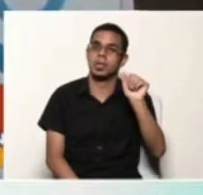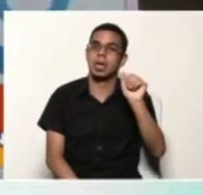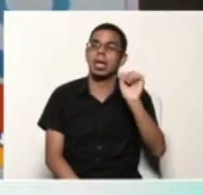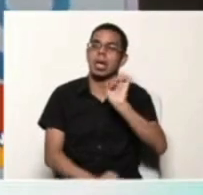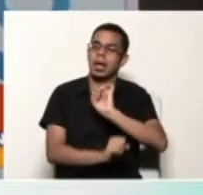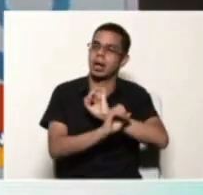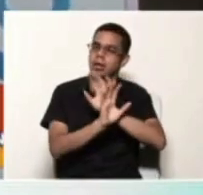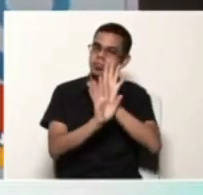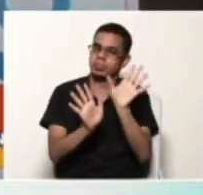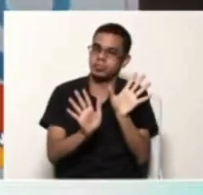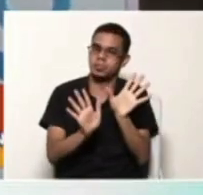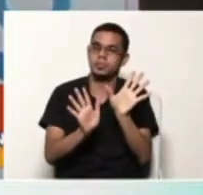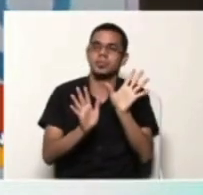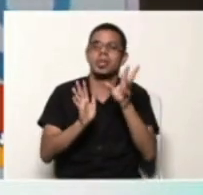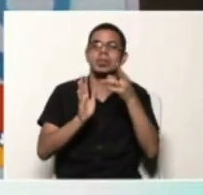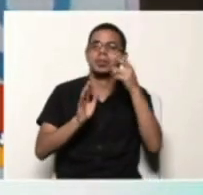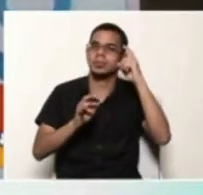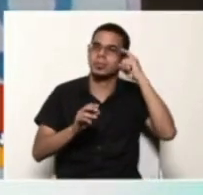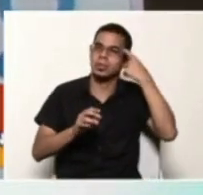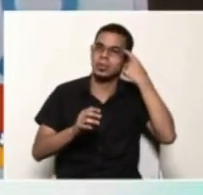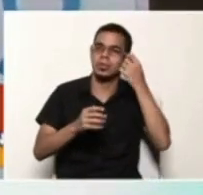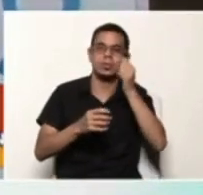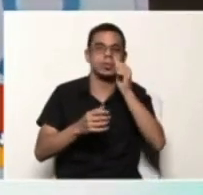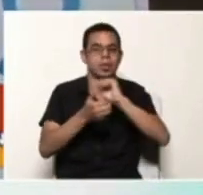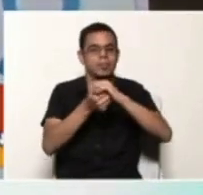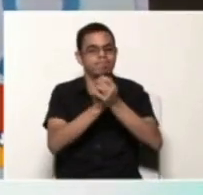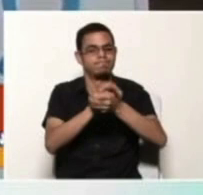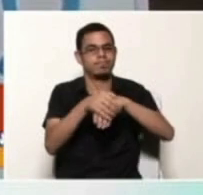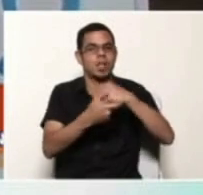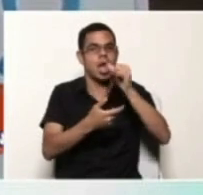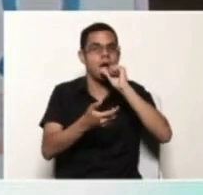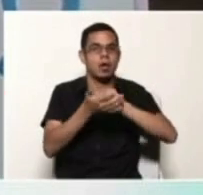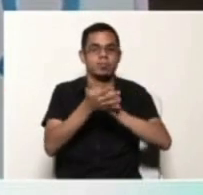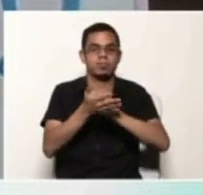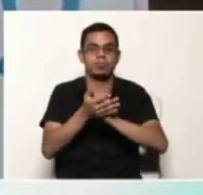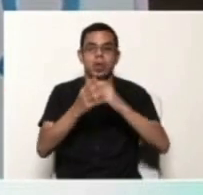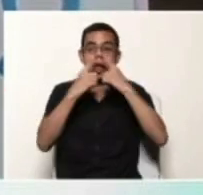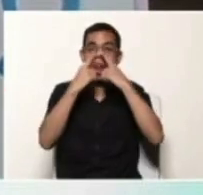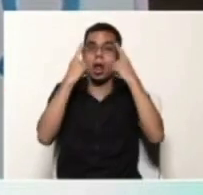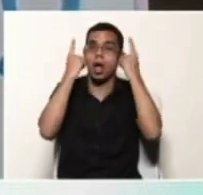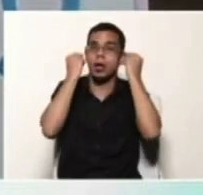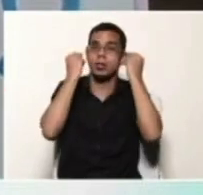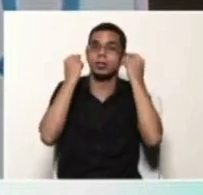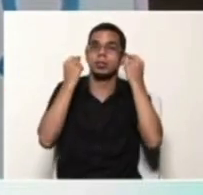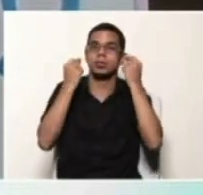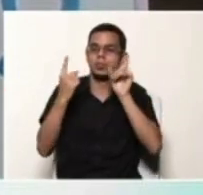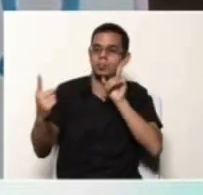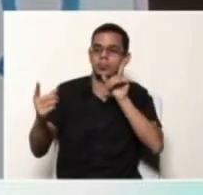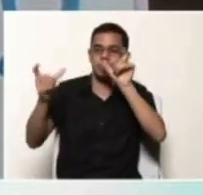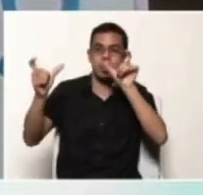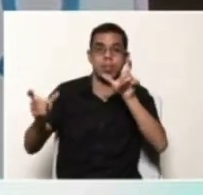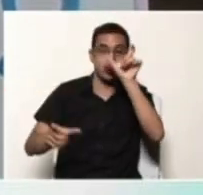antes recordarle, por favor, lávate las manos, usa la mascarilla, mantén la